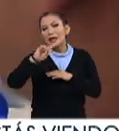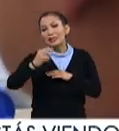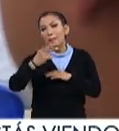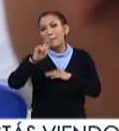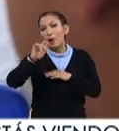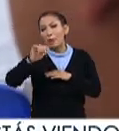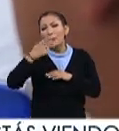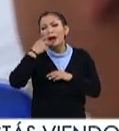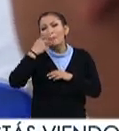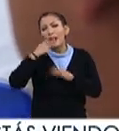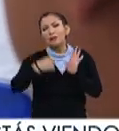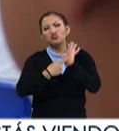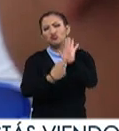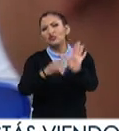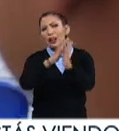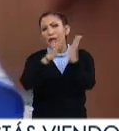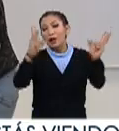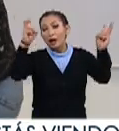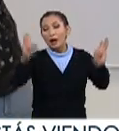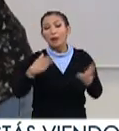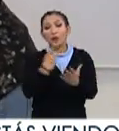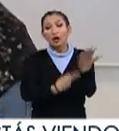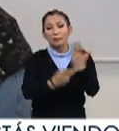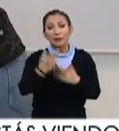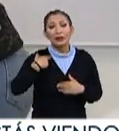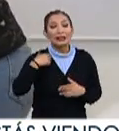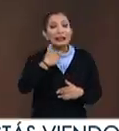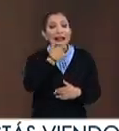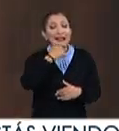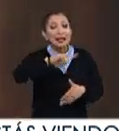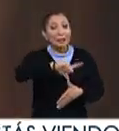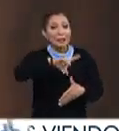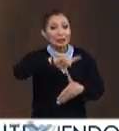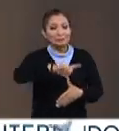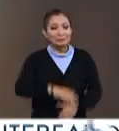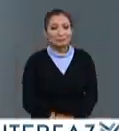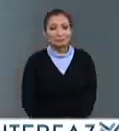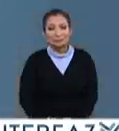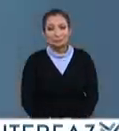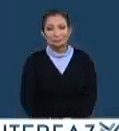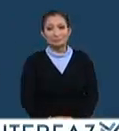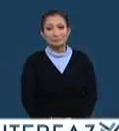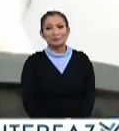para hablarnos de la presentación del libro Políticas Públicas del Inglés en América Latina.